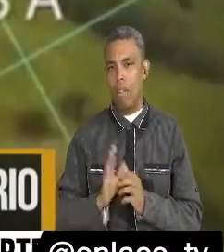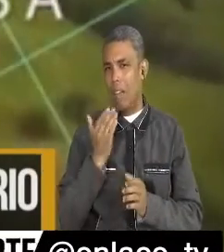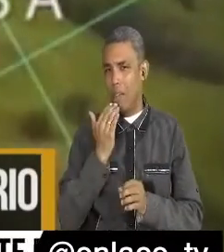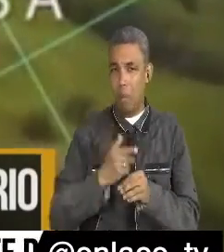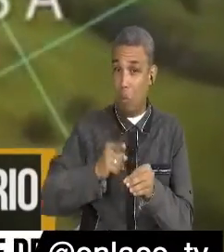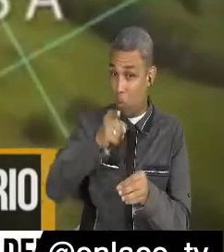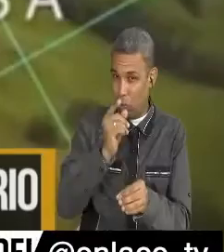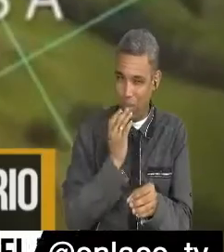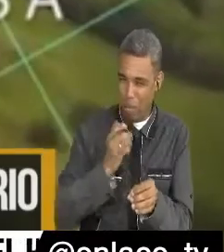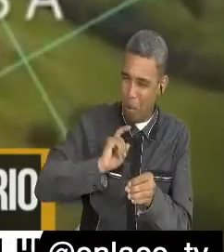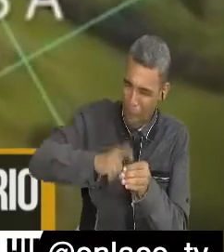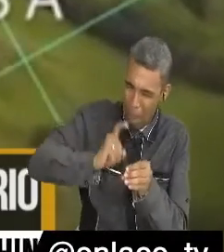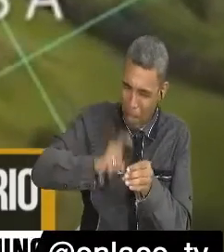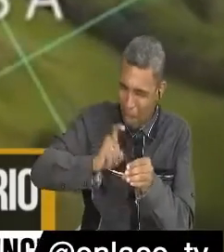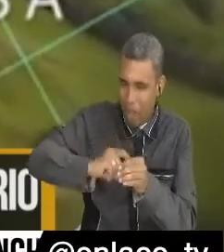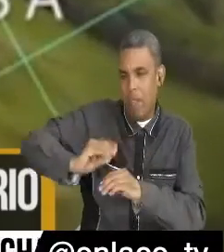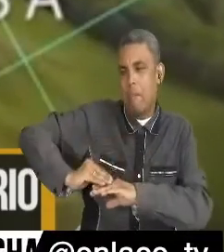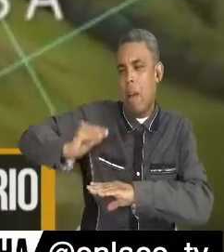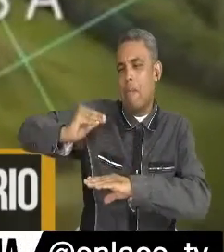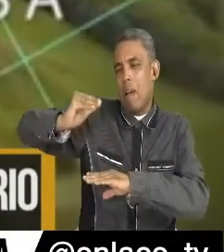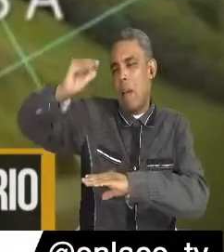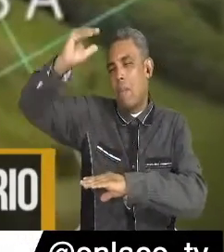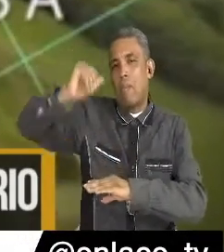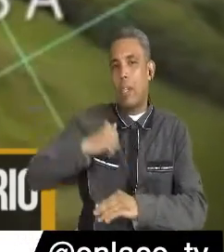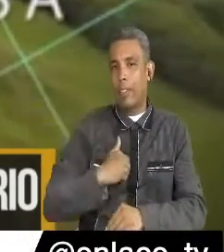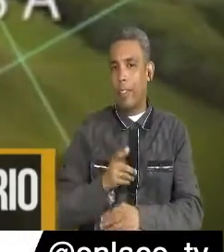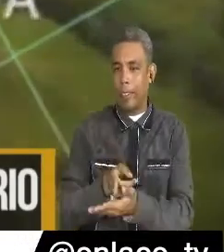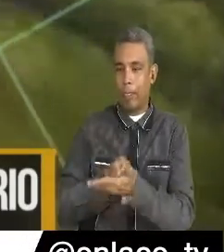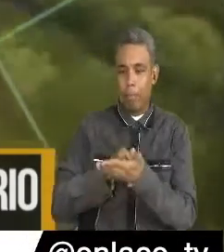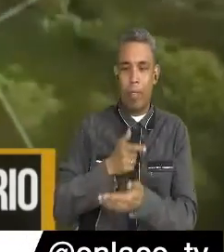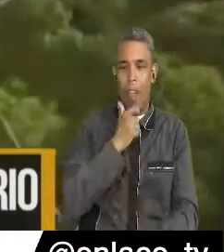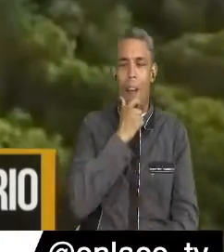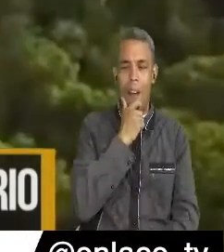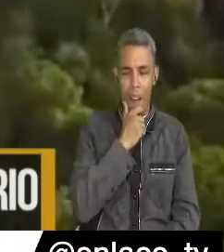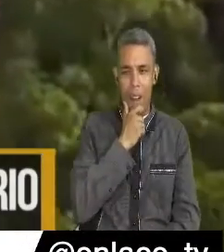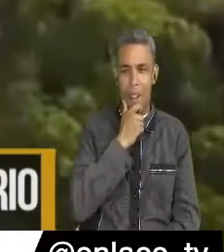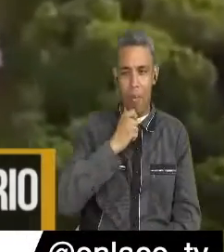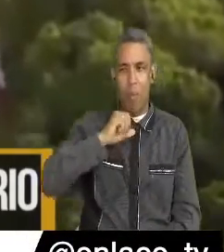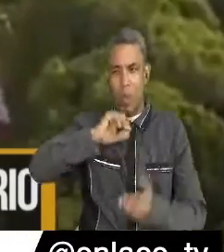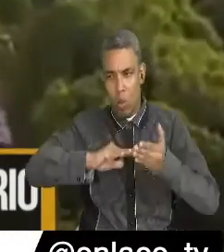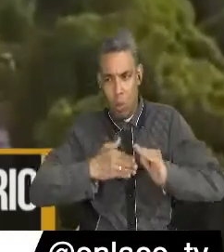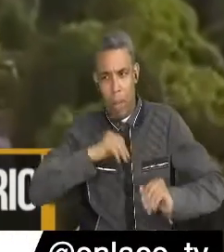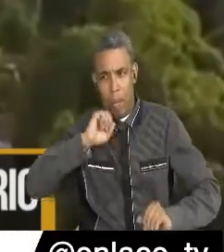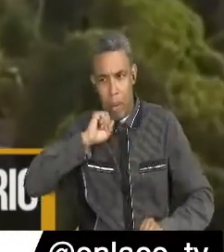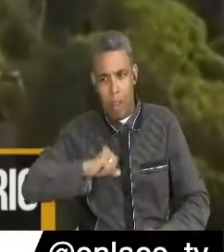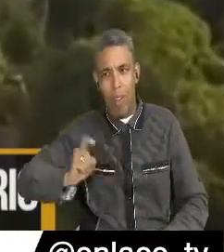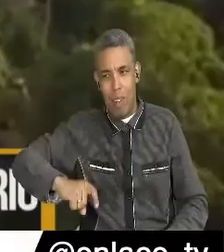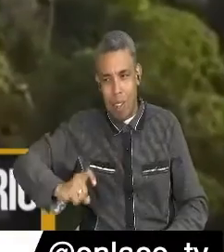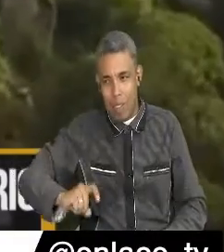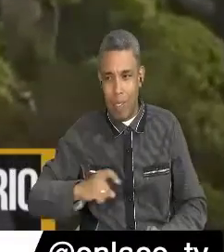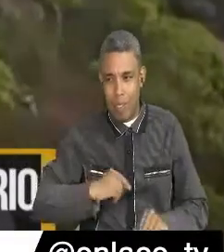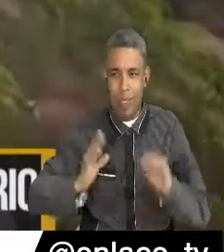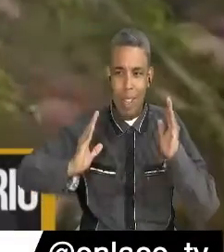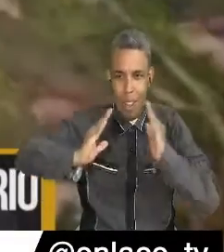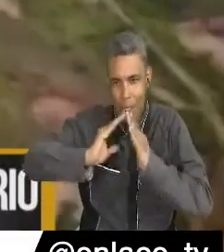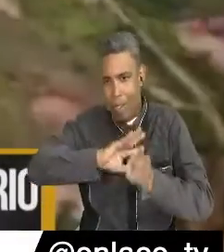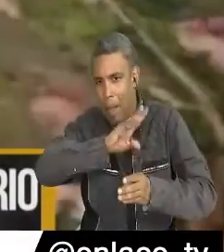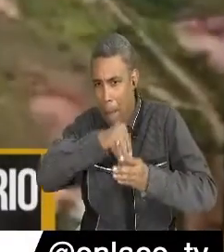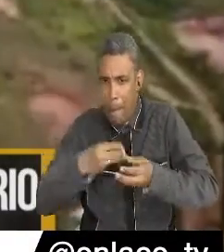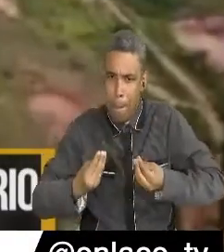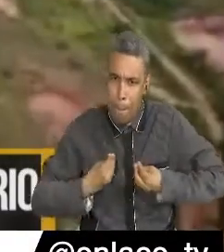verdadera, demostrar la verdadera necesidad que tiene la comunidad de Barranca